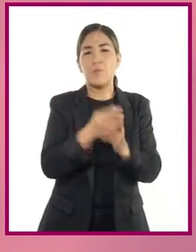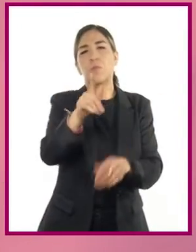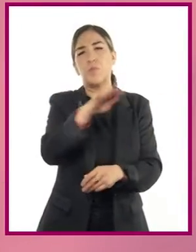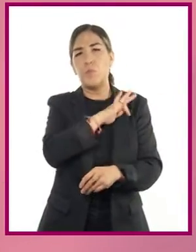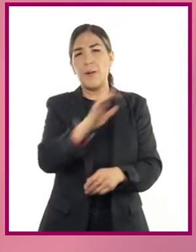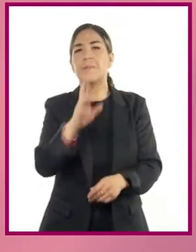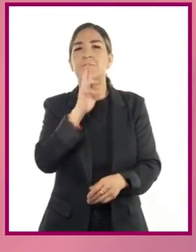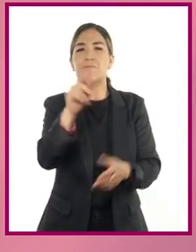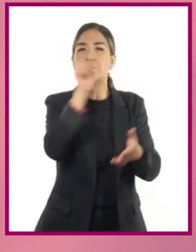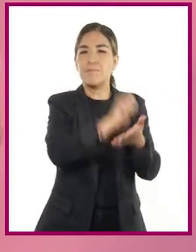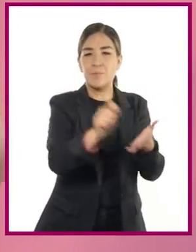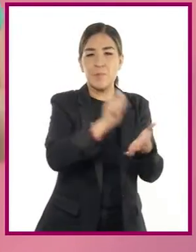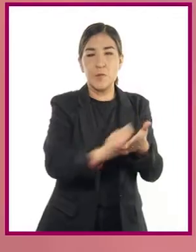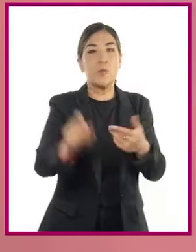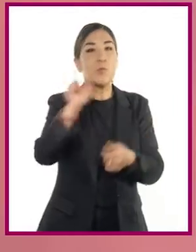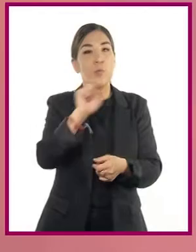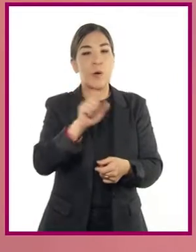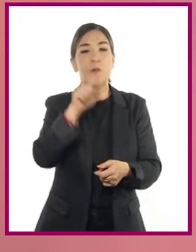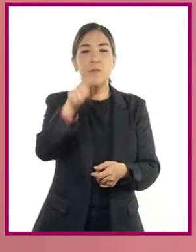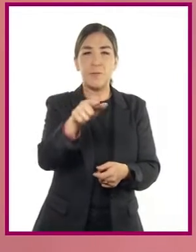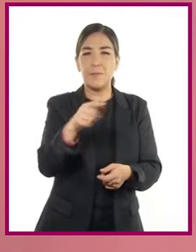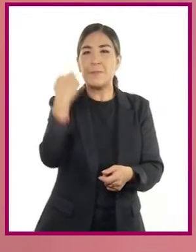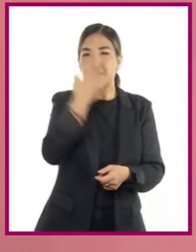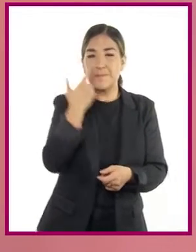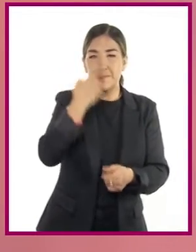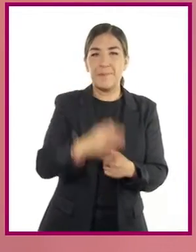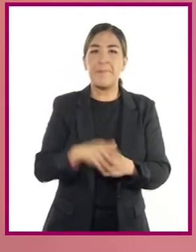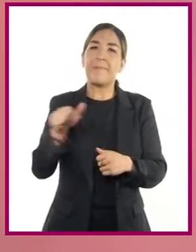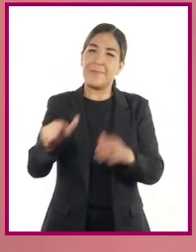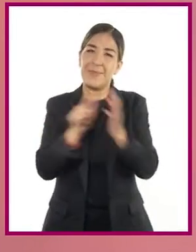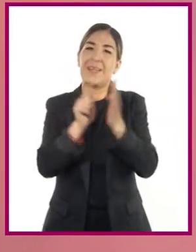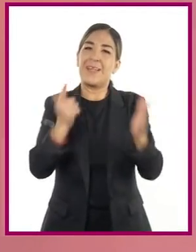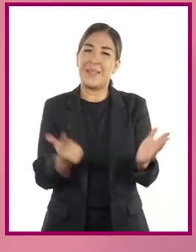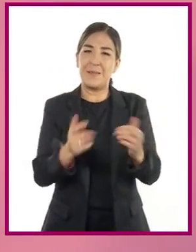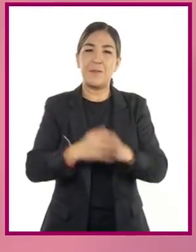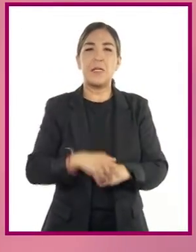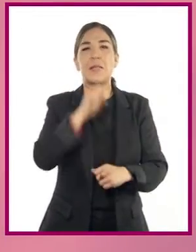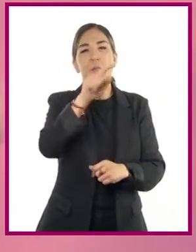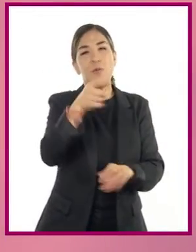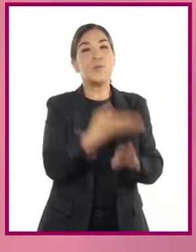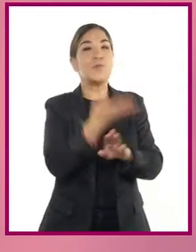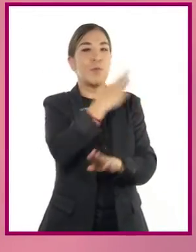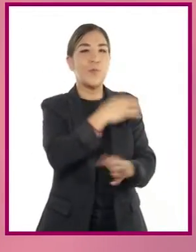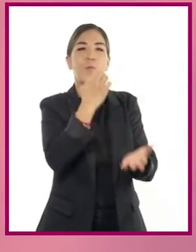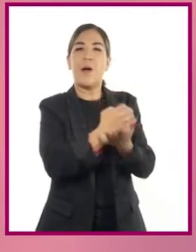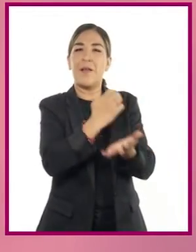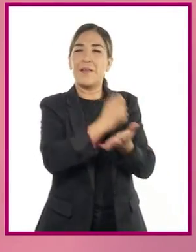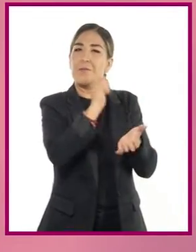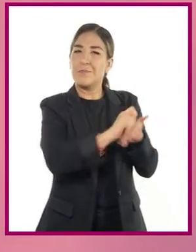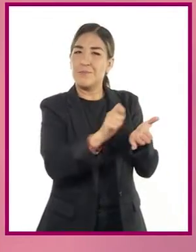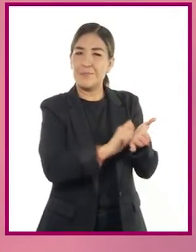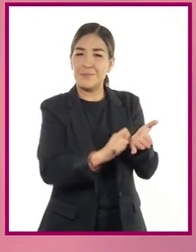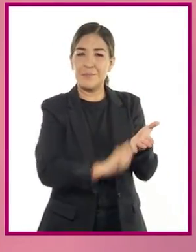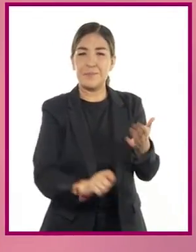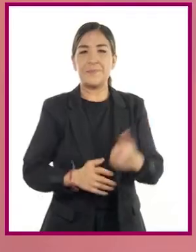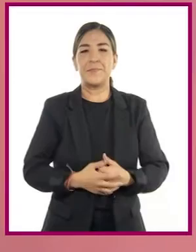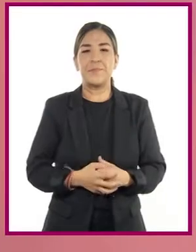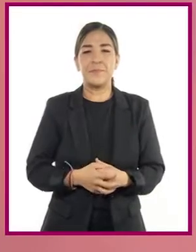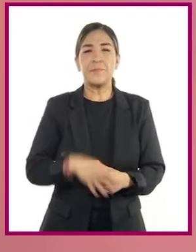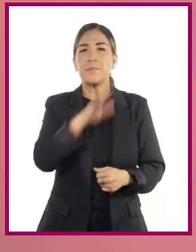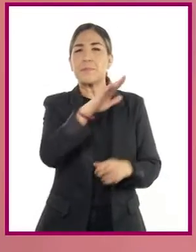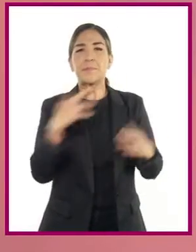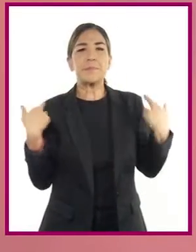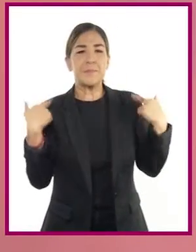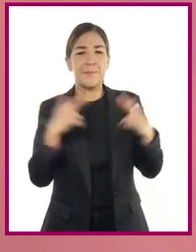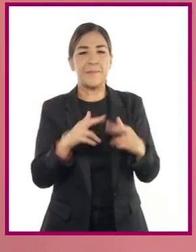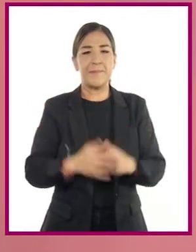podrán resolver al momento de consultar su libro de texto y revisar sus apuntes. Profesora,